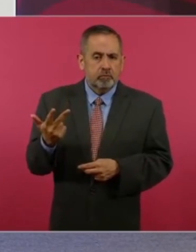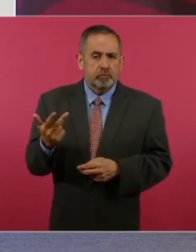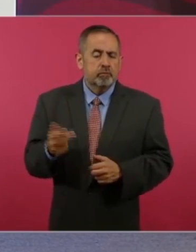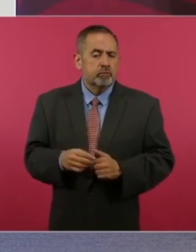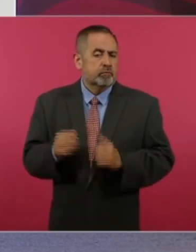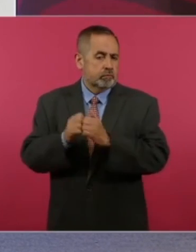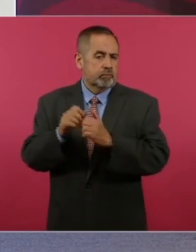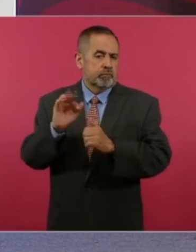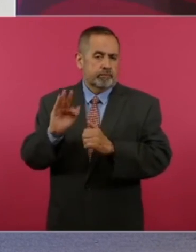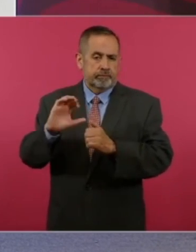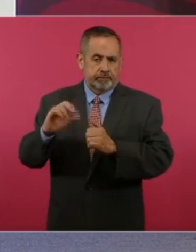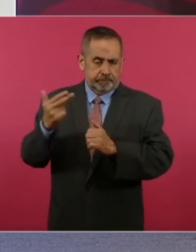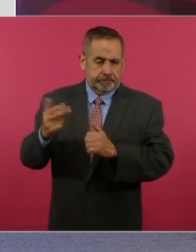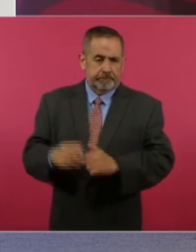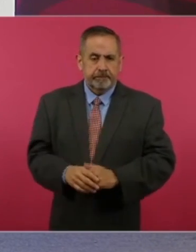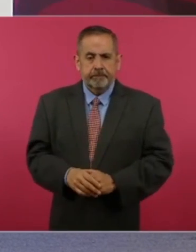con Calderón,